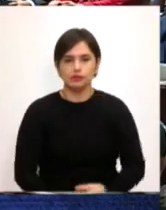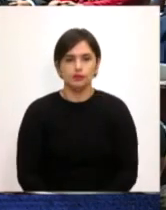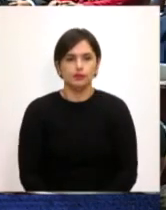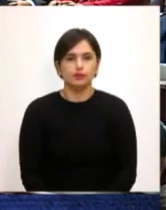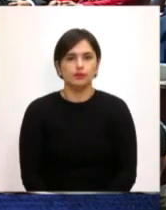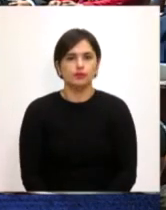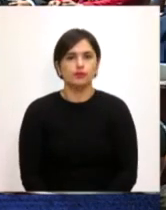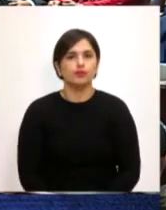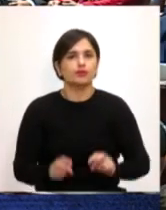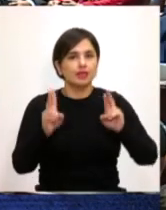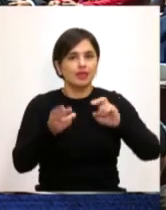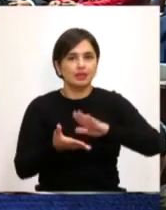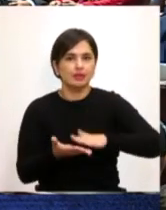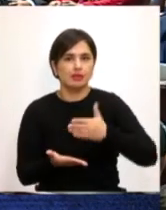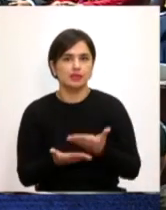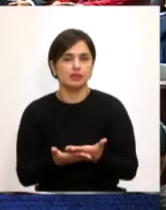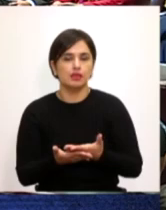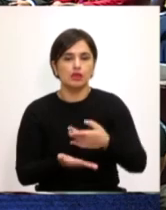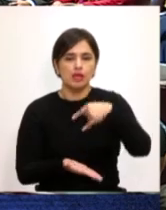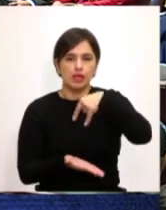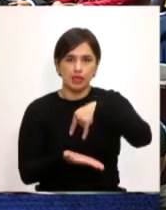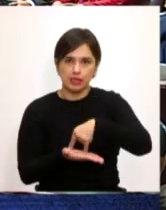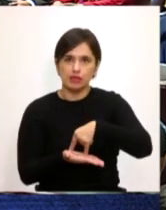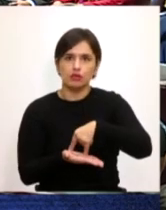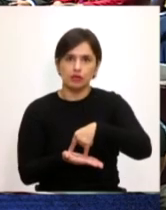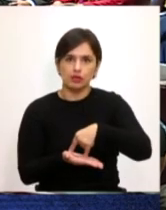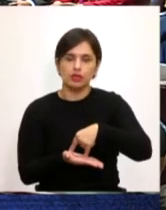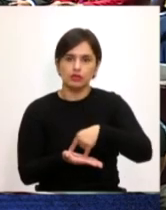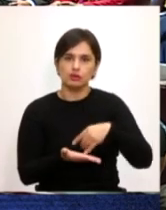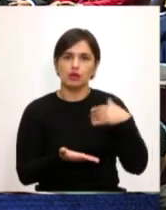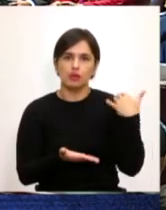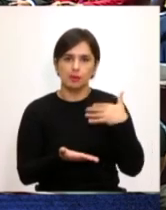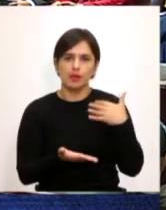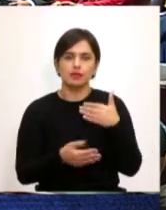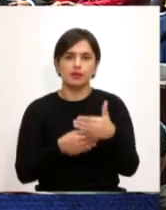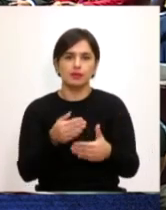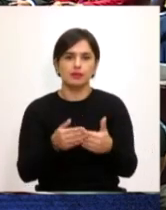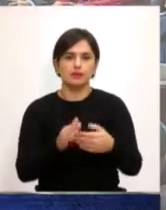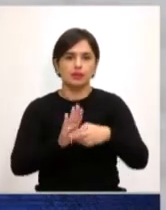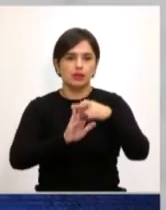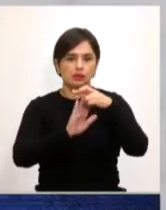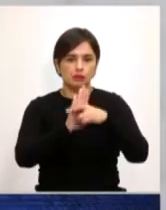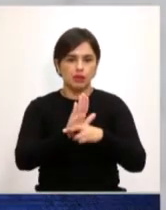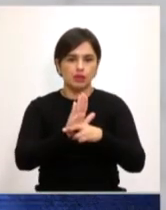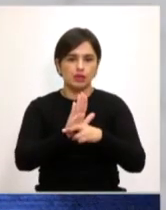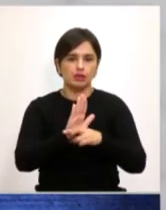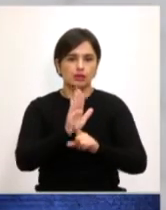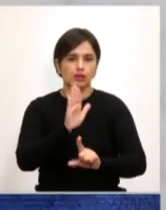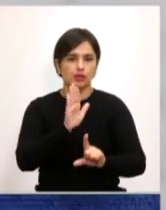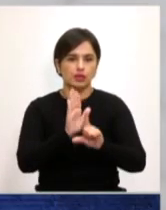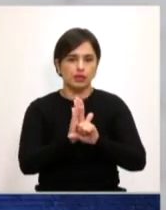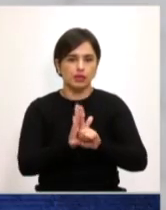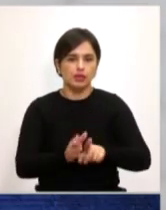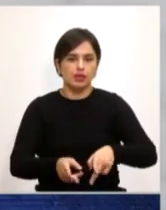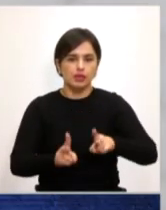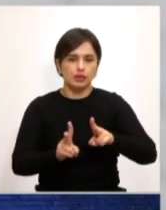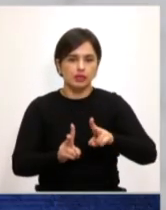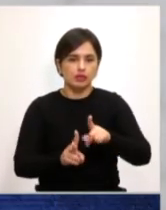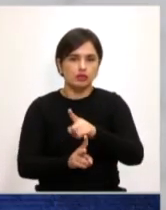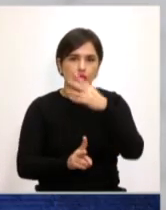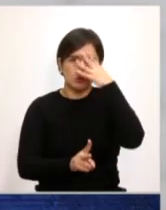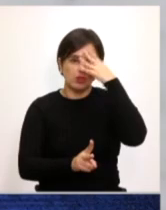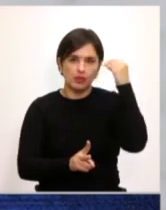En salud, este Congreso dio un gran e importante paso con el proyecto para consagrar el derecho al olvido